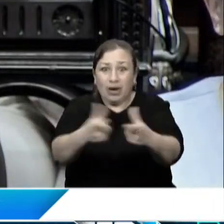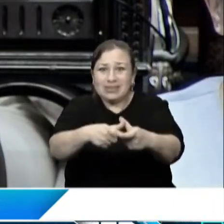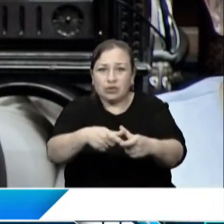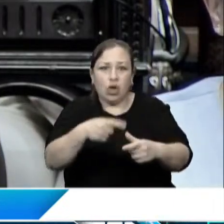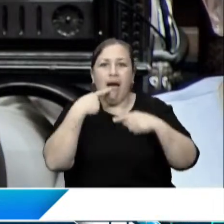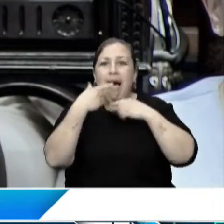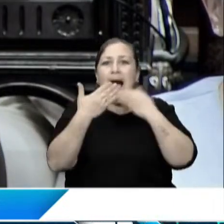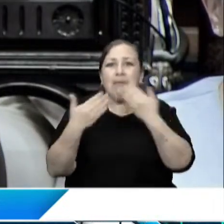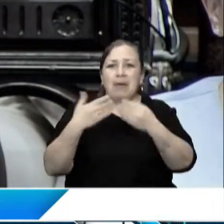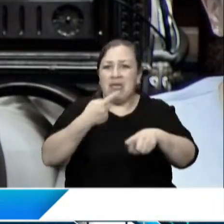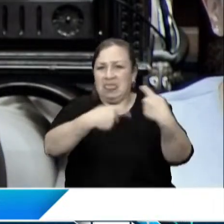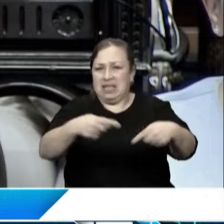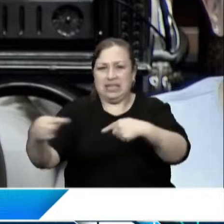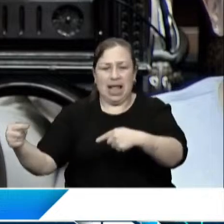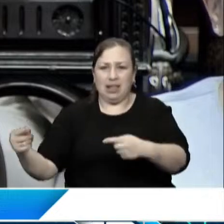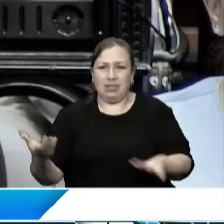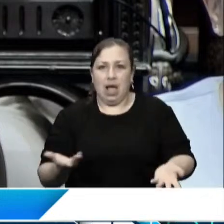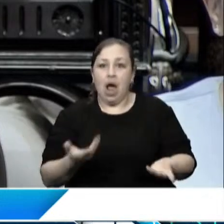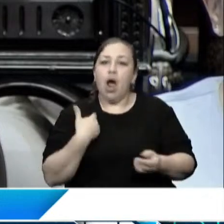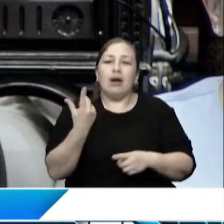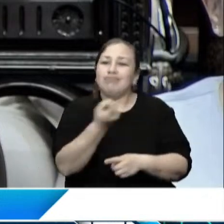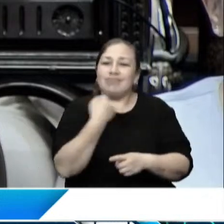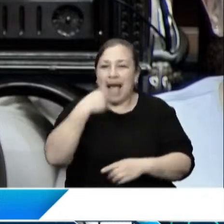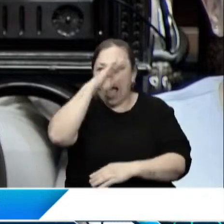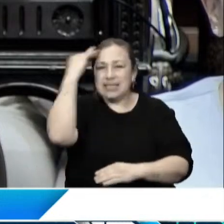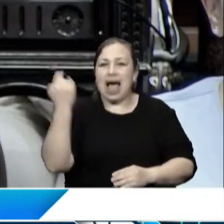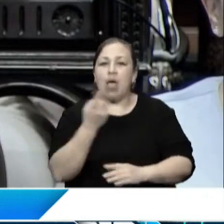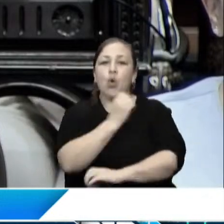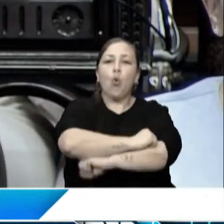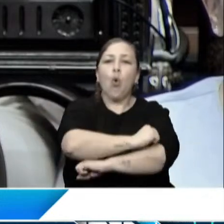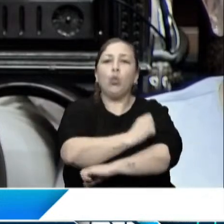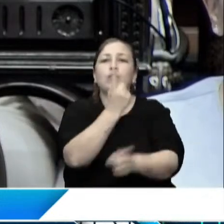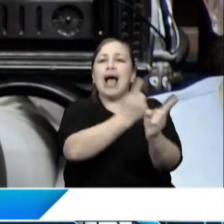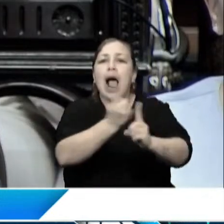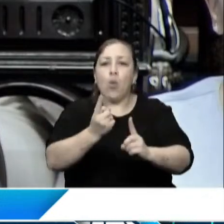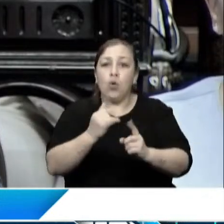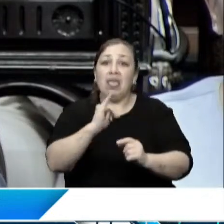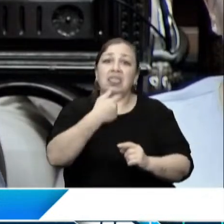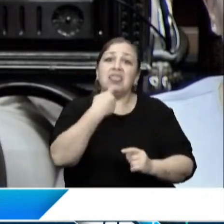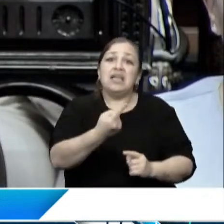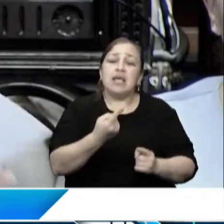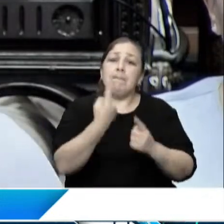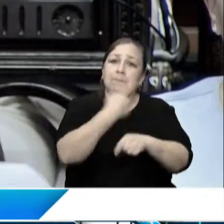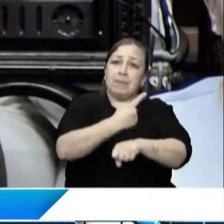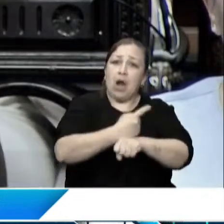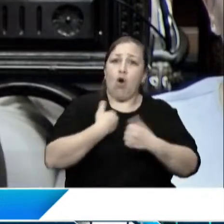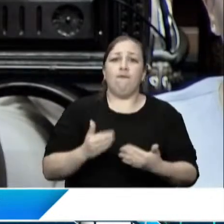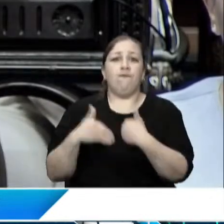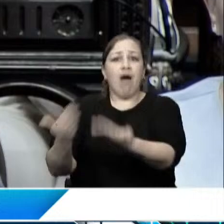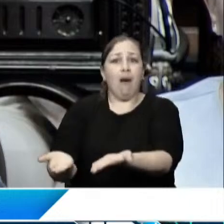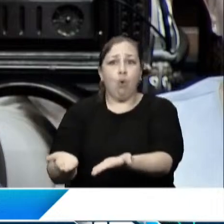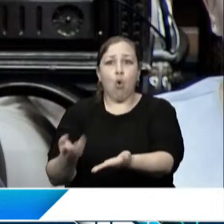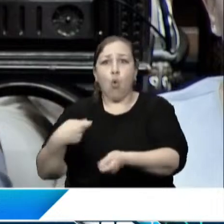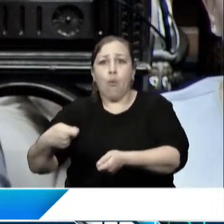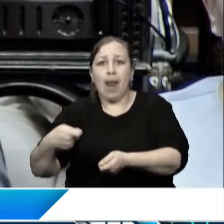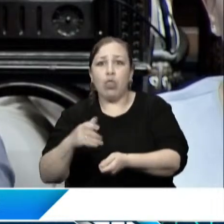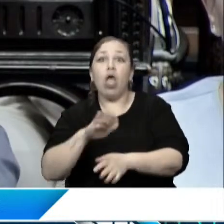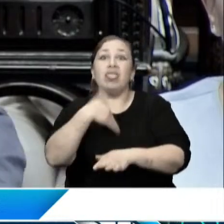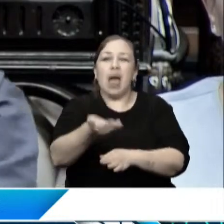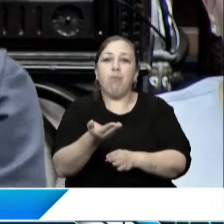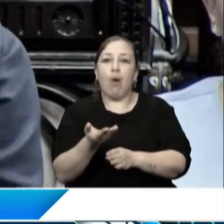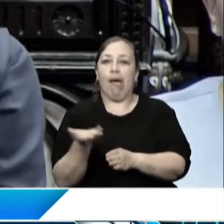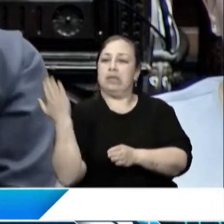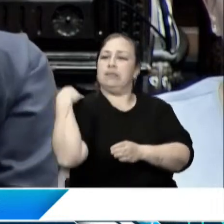también estamos cansados de la conducta de aquellos que dicen estar a favor de los jubilados y terminan dándose vueltas como